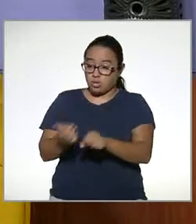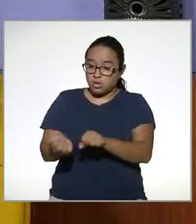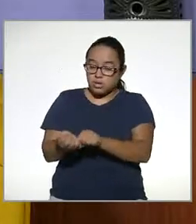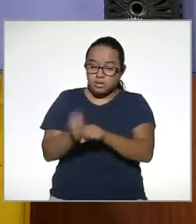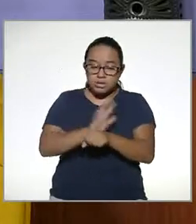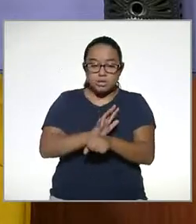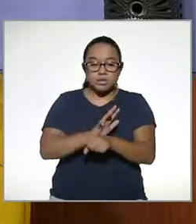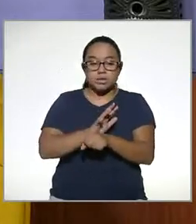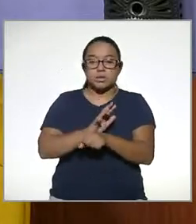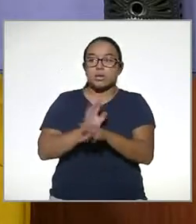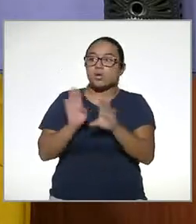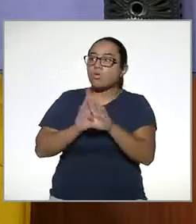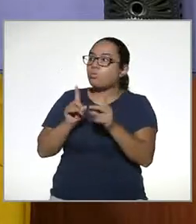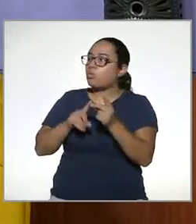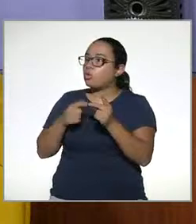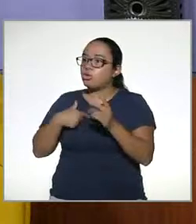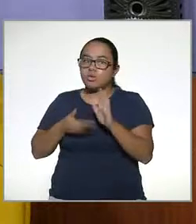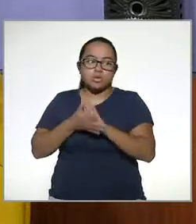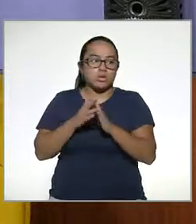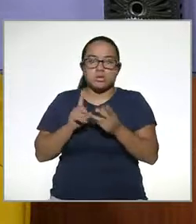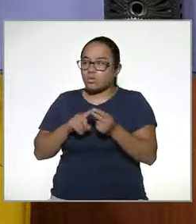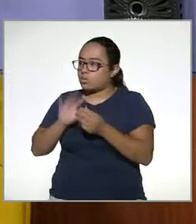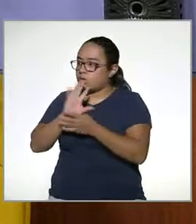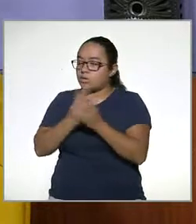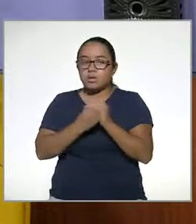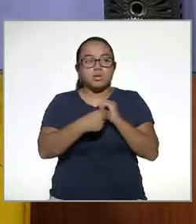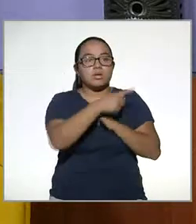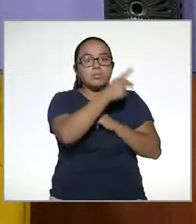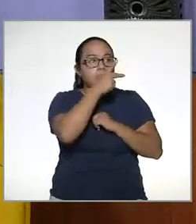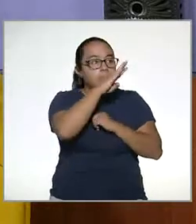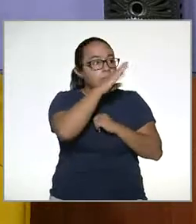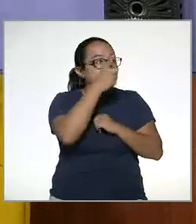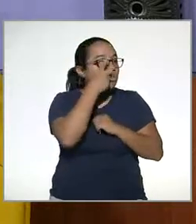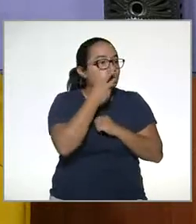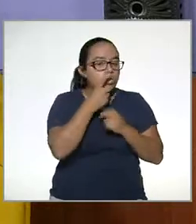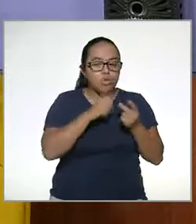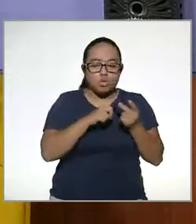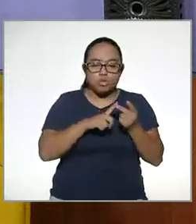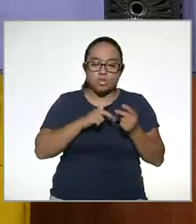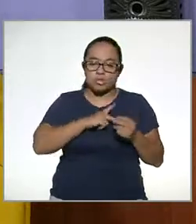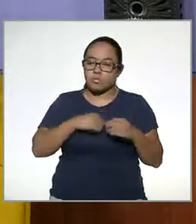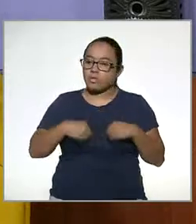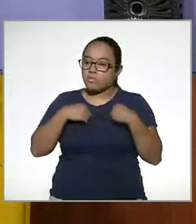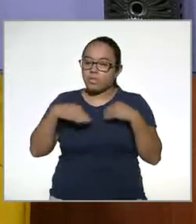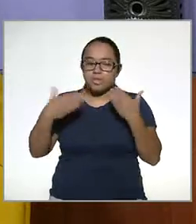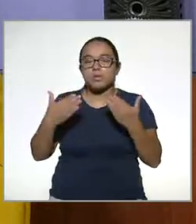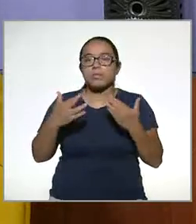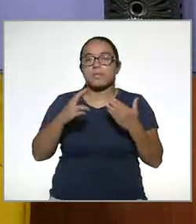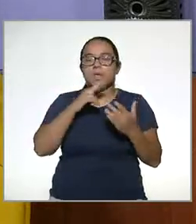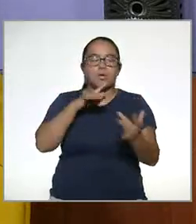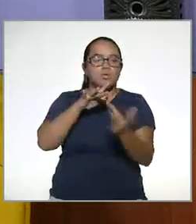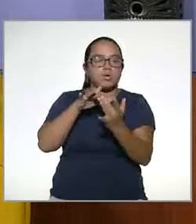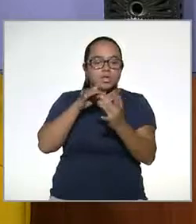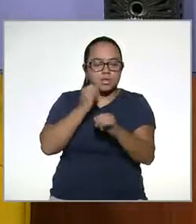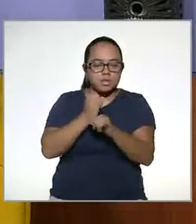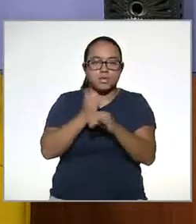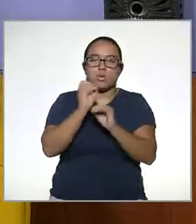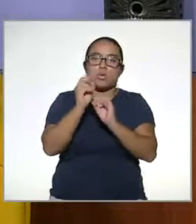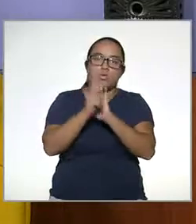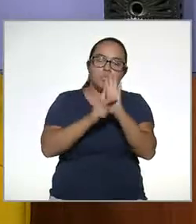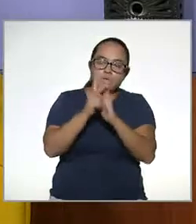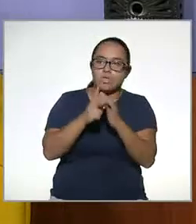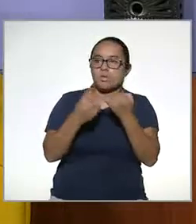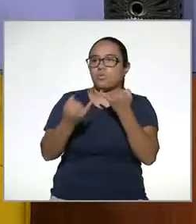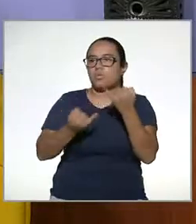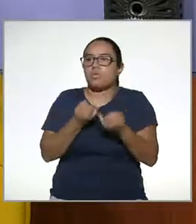imposibilidad de poderse escabullir. Entonces, ¿dónde me escabullo cuando mi padre está dormido? ¿Y dónde puedo hacer yo mi vida en el afuera? Pues en las redes sociales, en los videos, en los